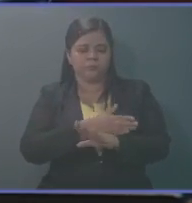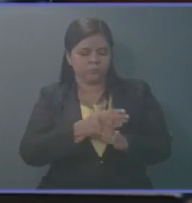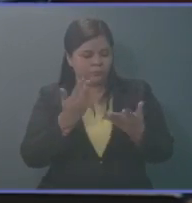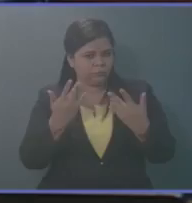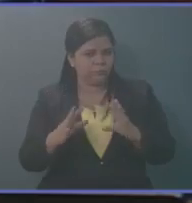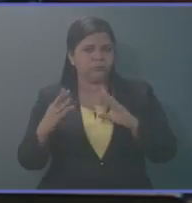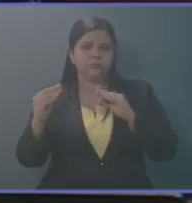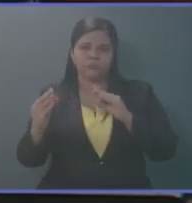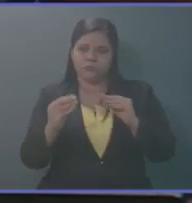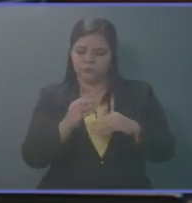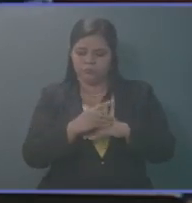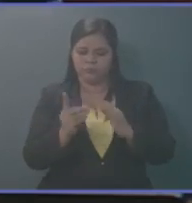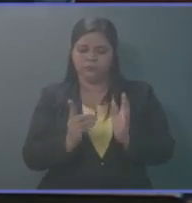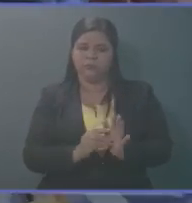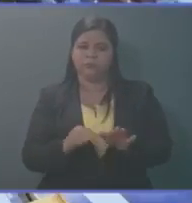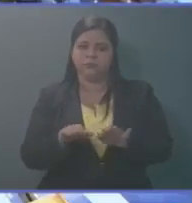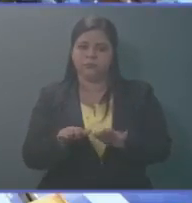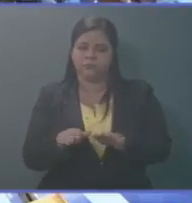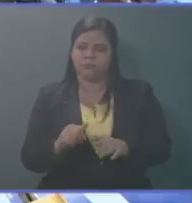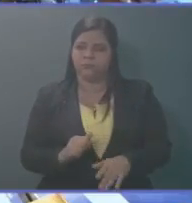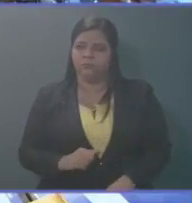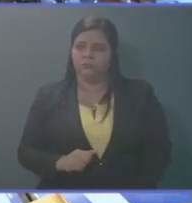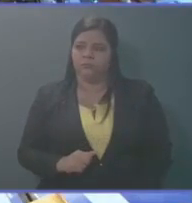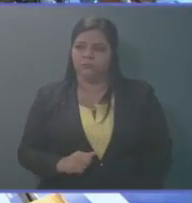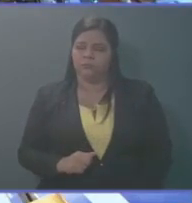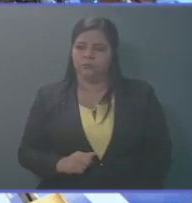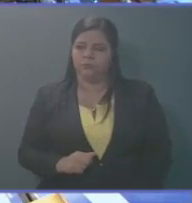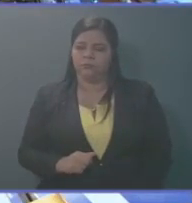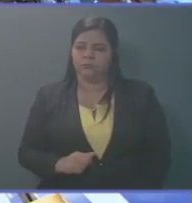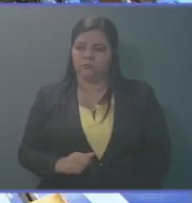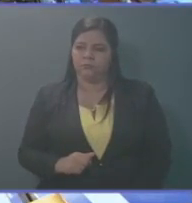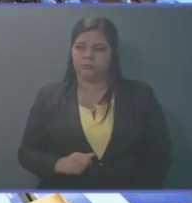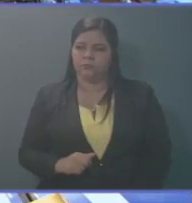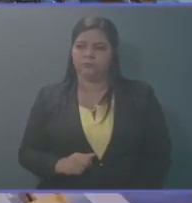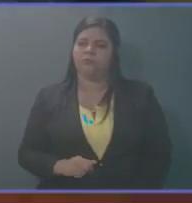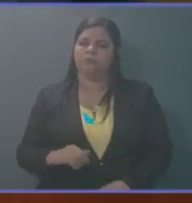parlamentarios. Gracias, presidente. Se toma nota.